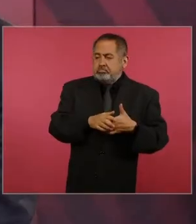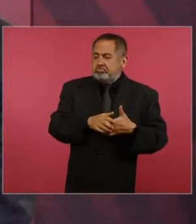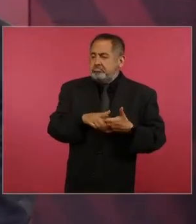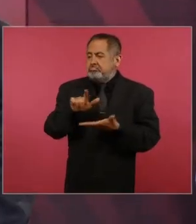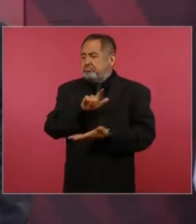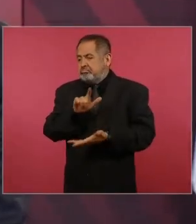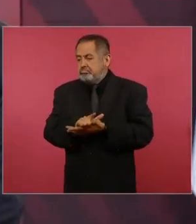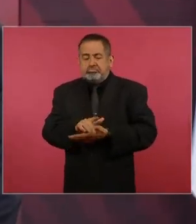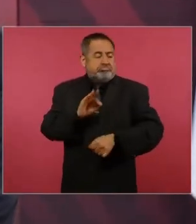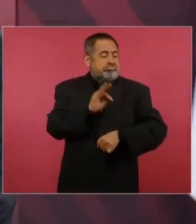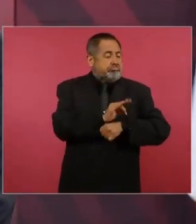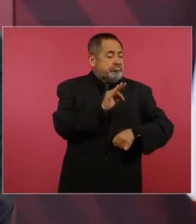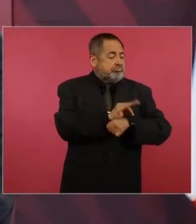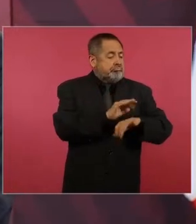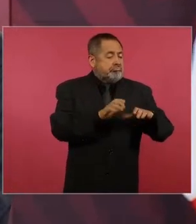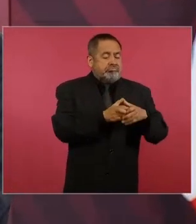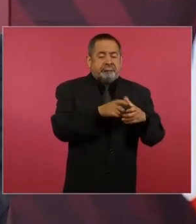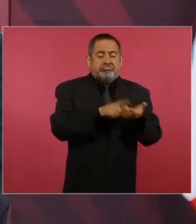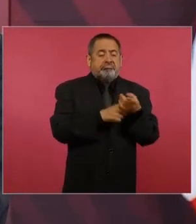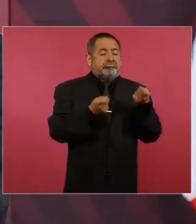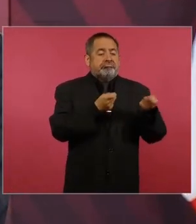a la oligarquía,